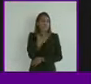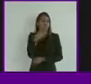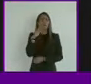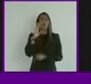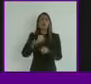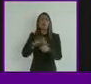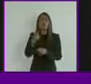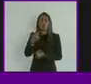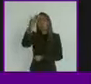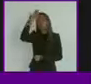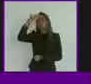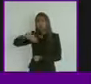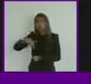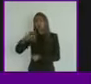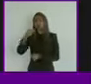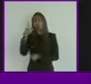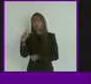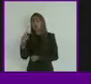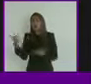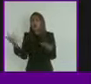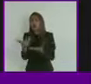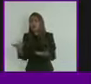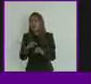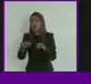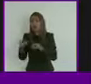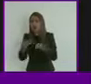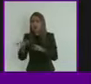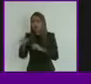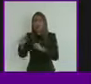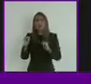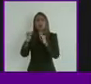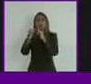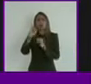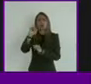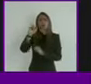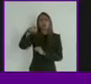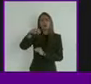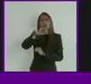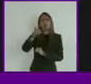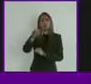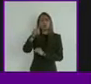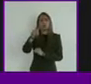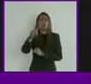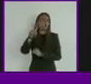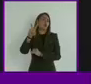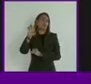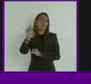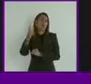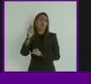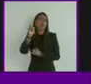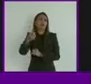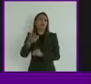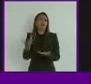de lo que sabes y de lo que estás viviendo, ¿no? Del reto que es Incube, como el barrio joven, de buscarlos, pero sobre todo la inquietud que tienen de integrarlos con la